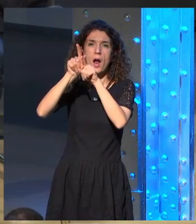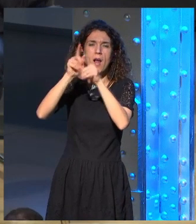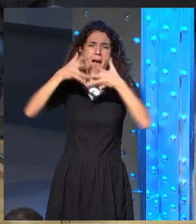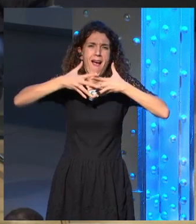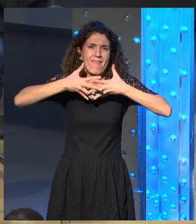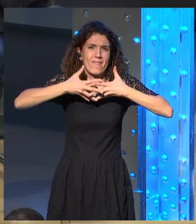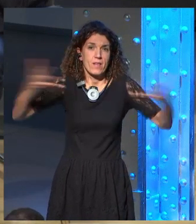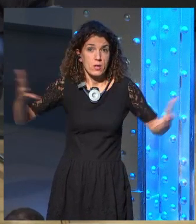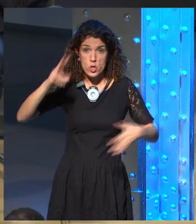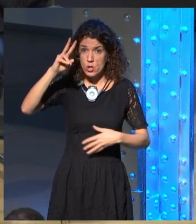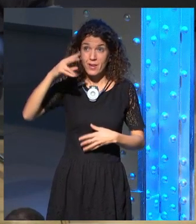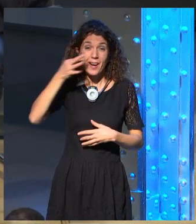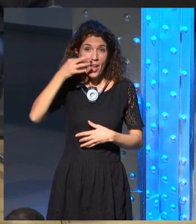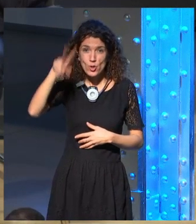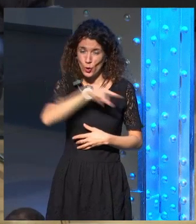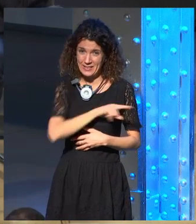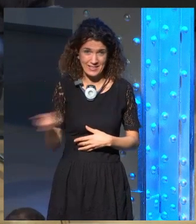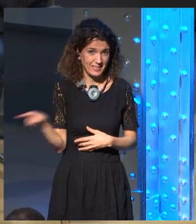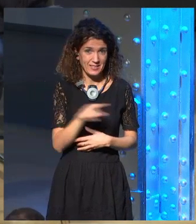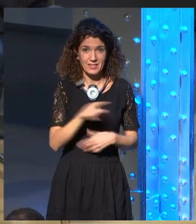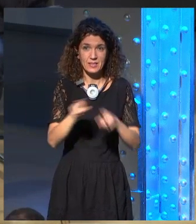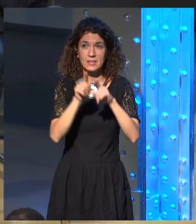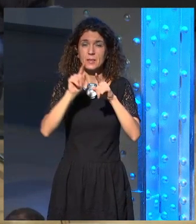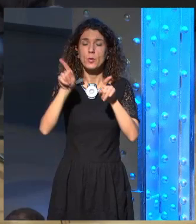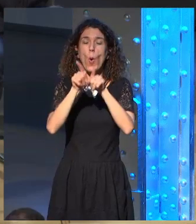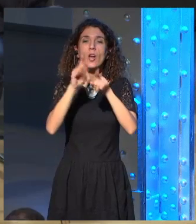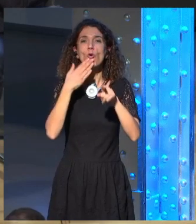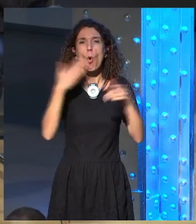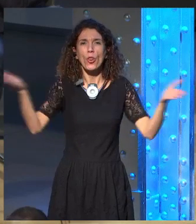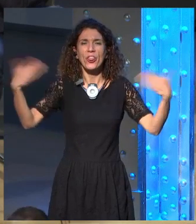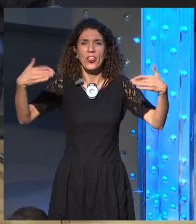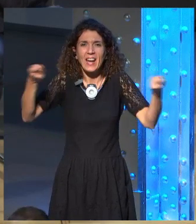infinitamente grande. No lo es. Es un entorno muy cerrado.